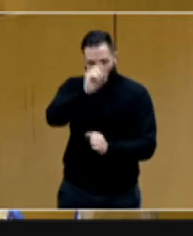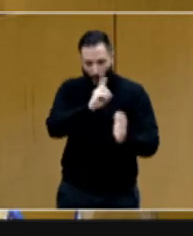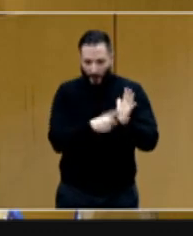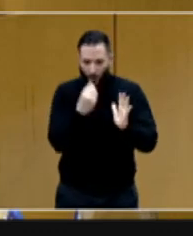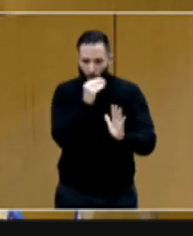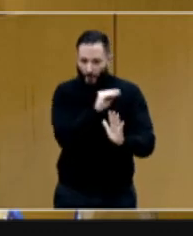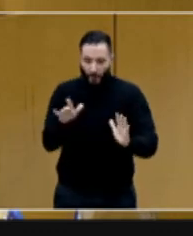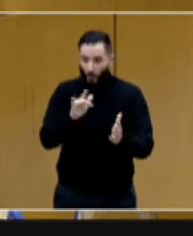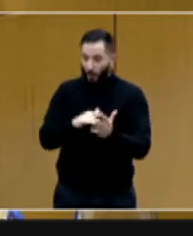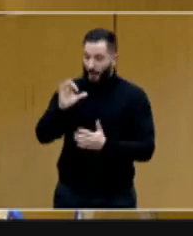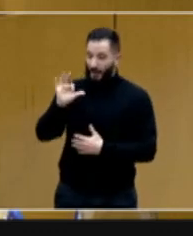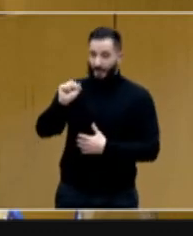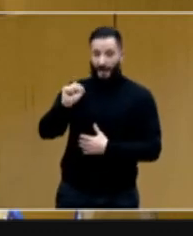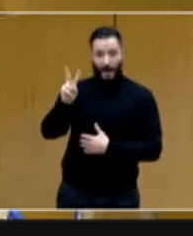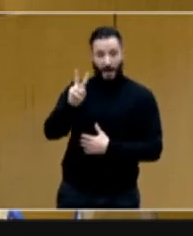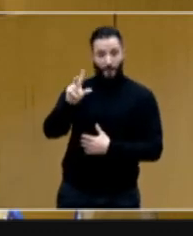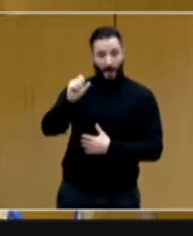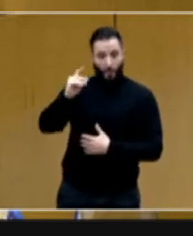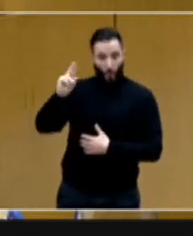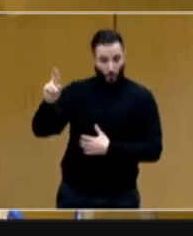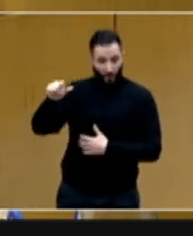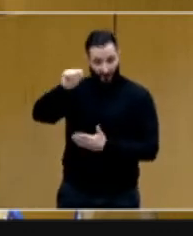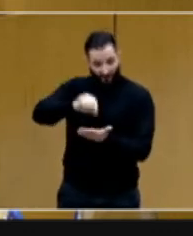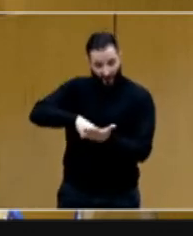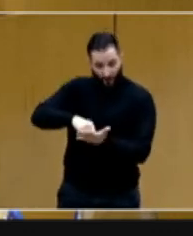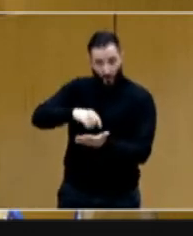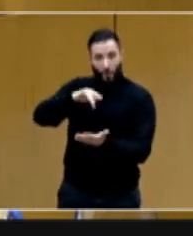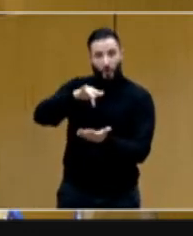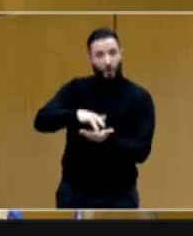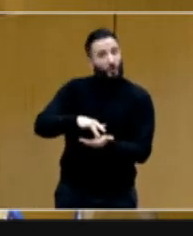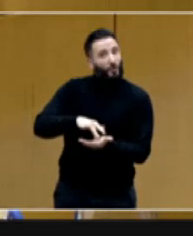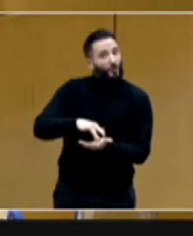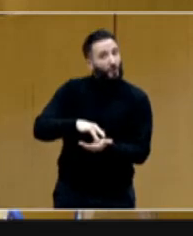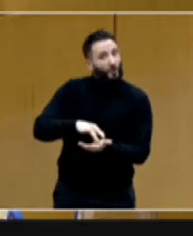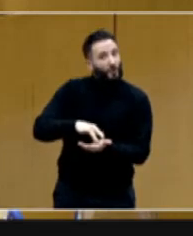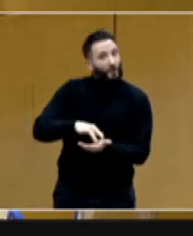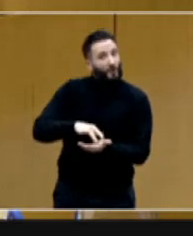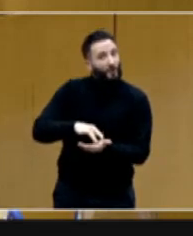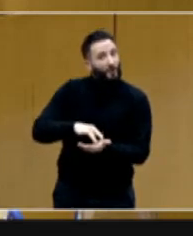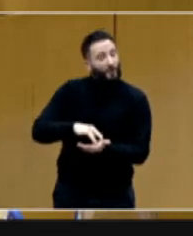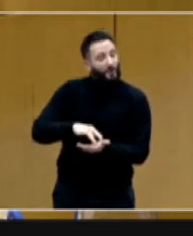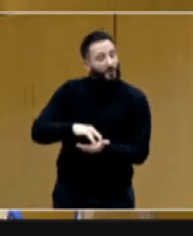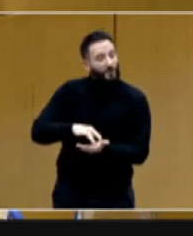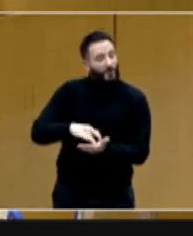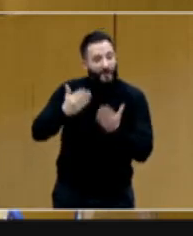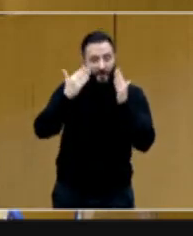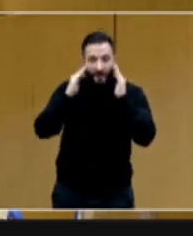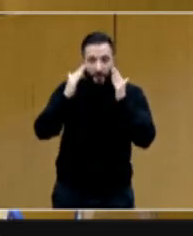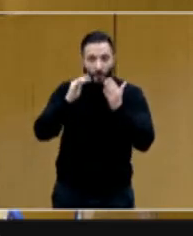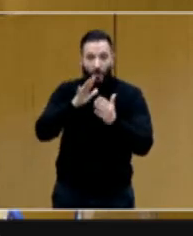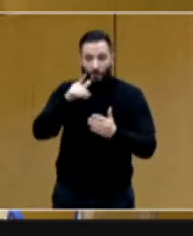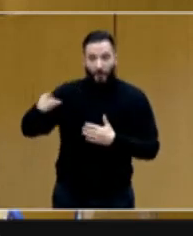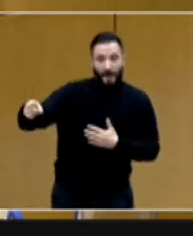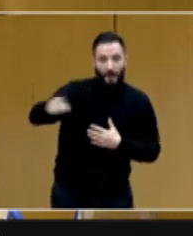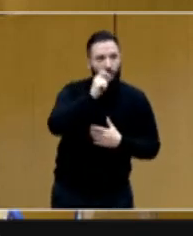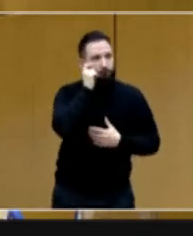firmar en la suya lo llevó inmediatamente a su Facebook y de pronto todo el mundo se extendió con que Salvador acababa de firmar